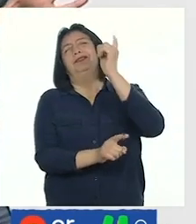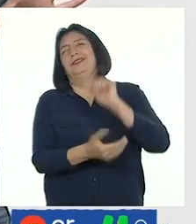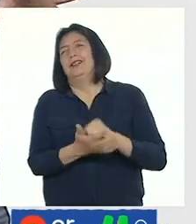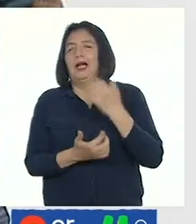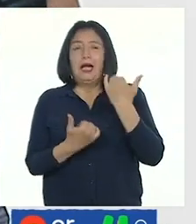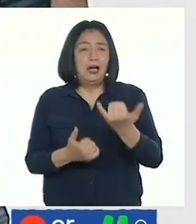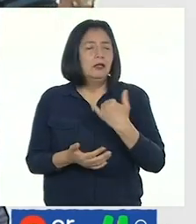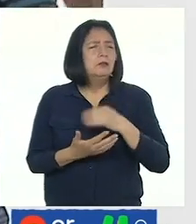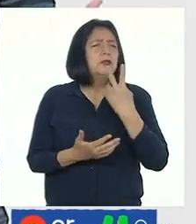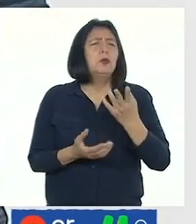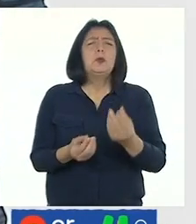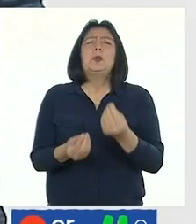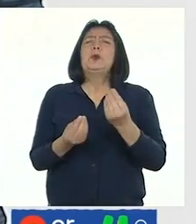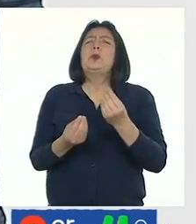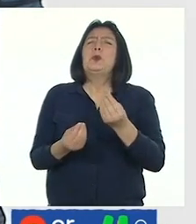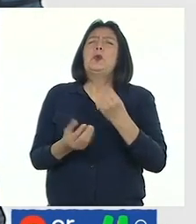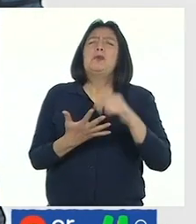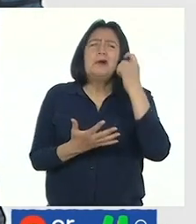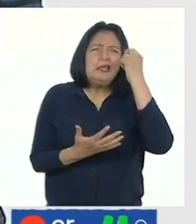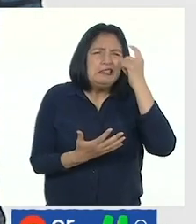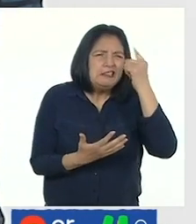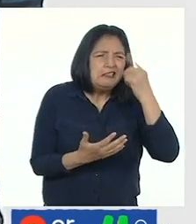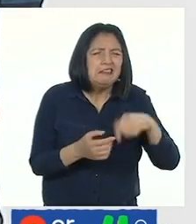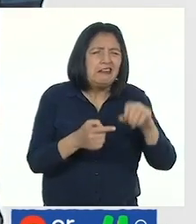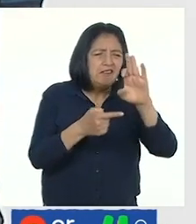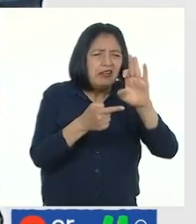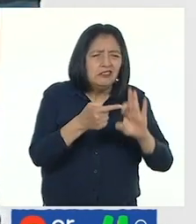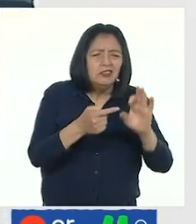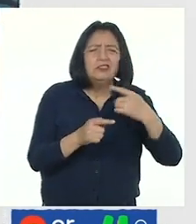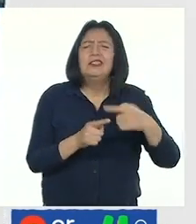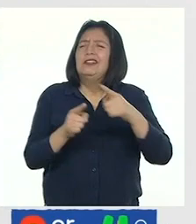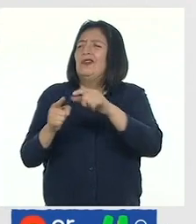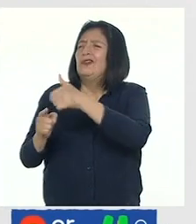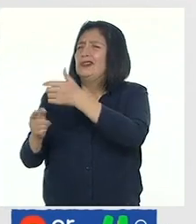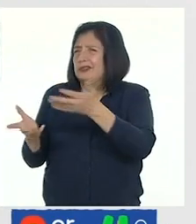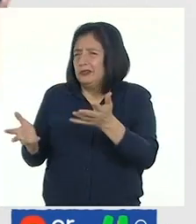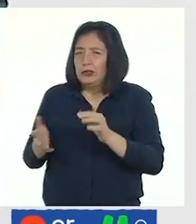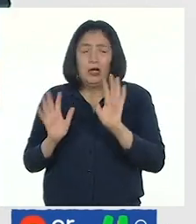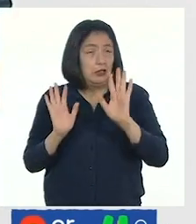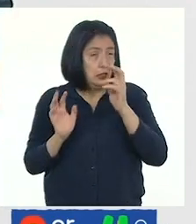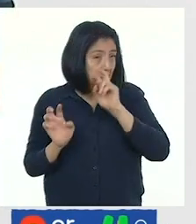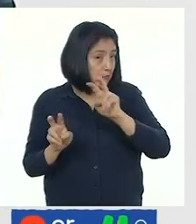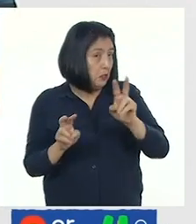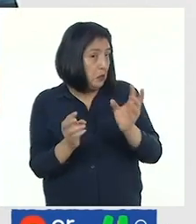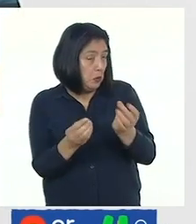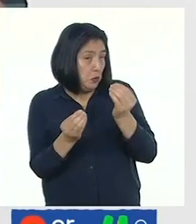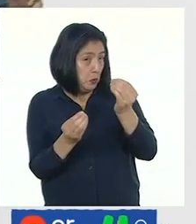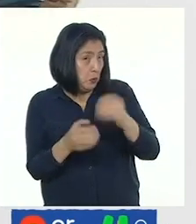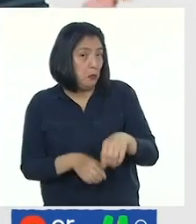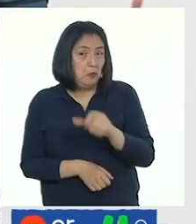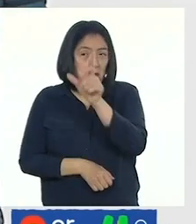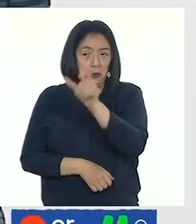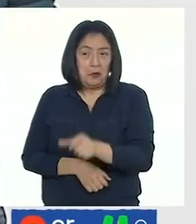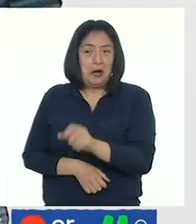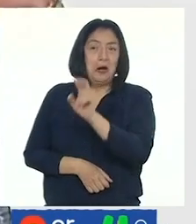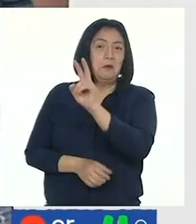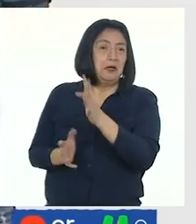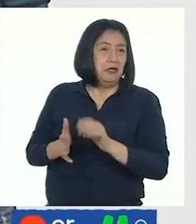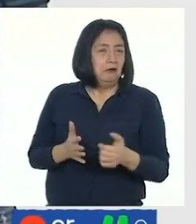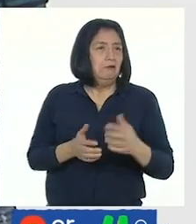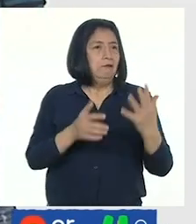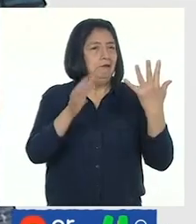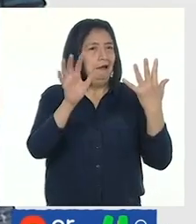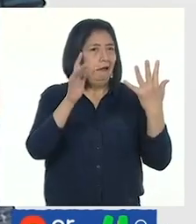ahora veremos cómo interpretar fracciones en otras situaciones. ¿Quieren ver cómo le está yendo a Vera con los